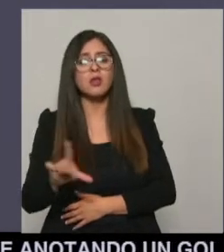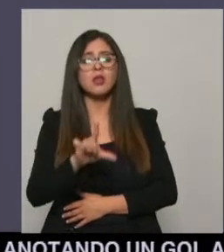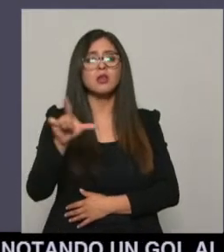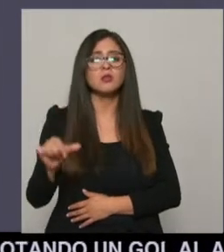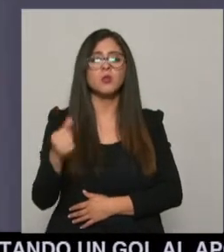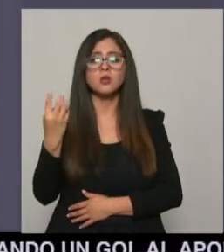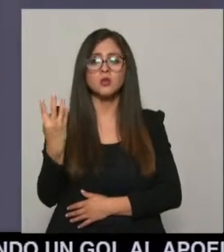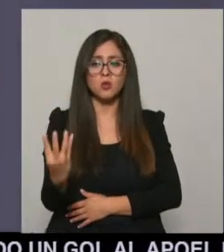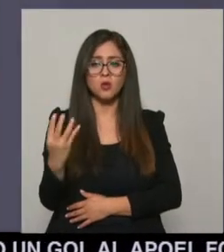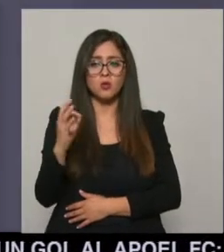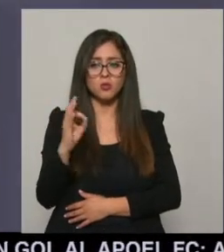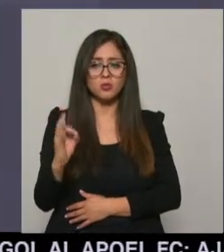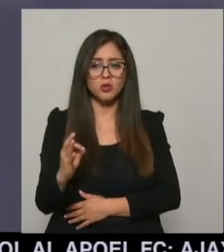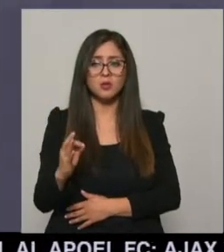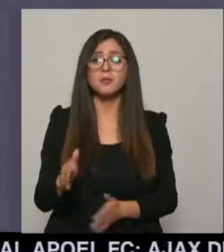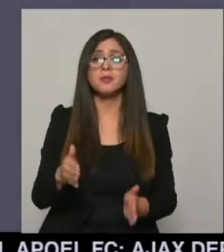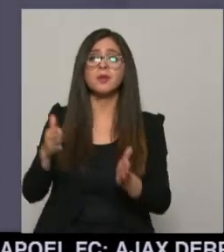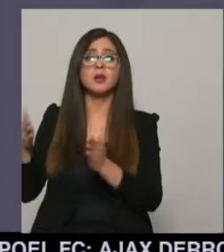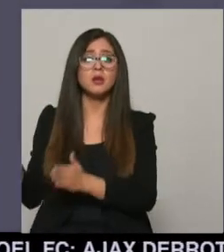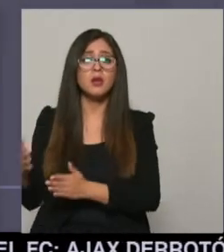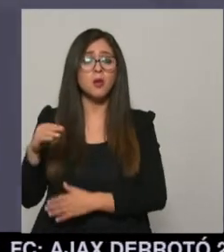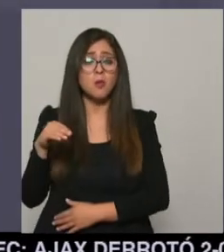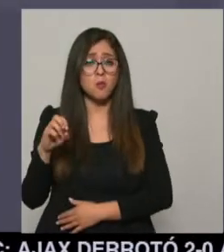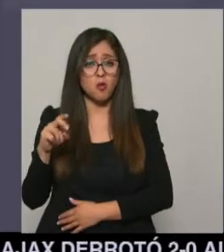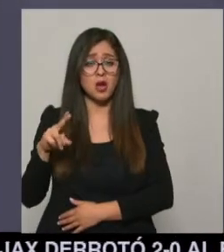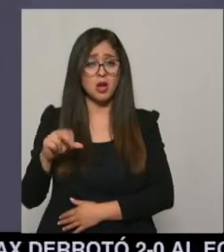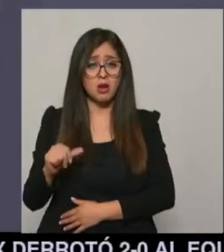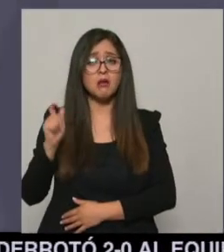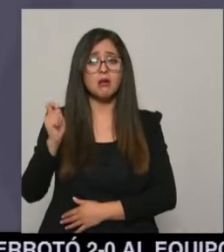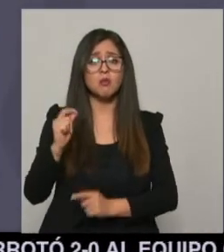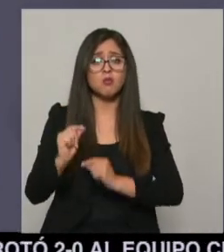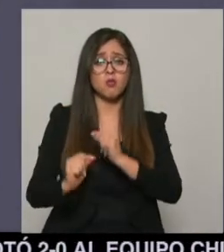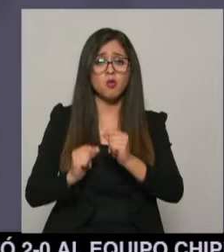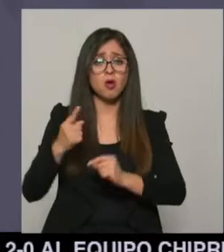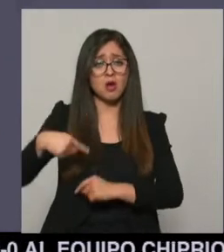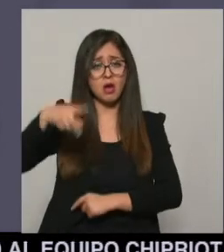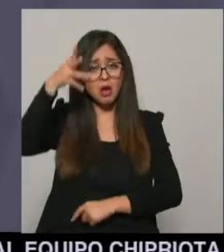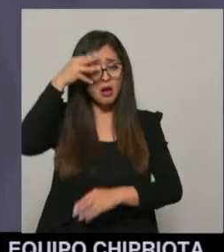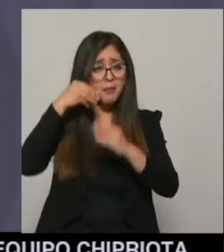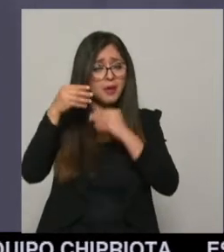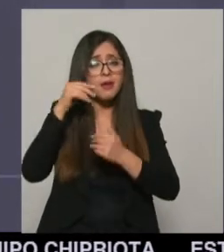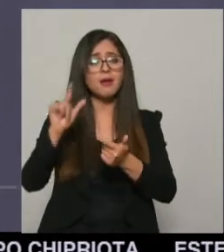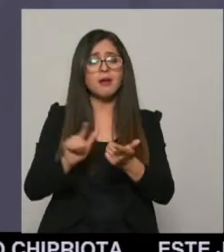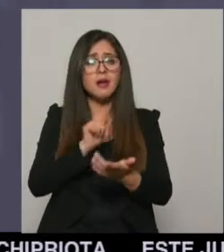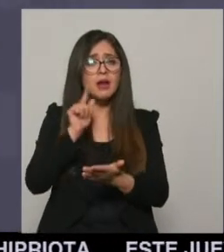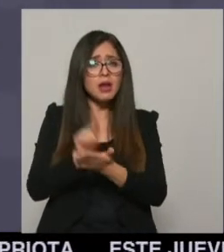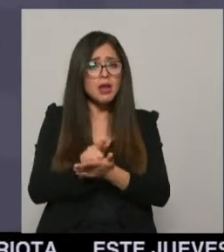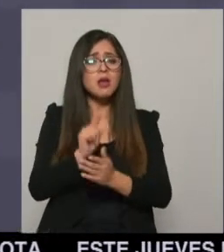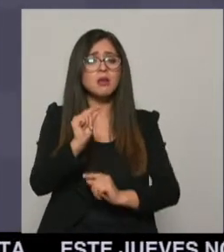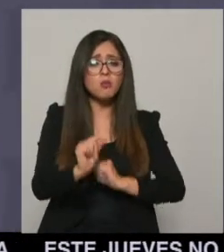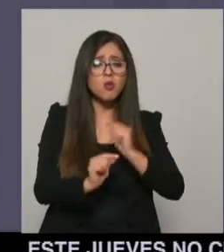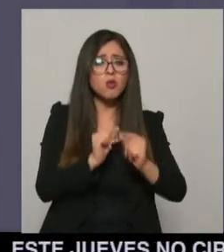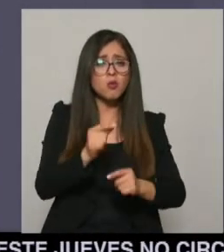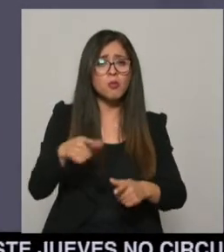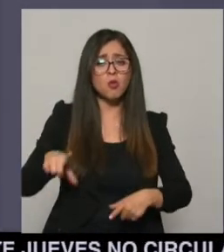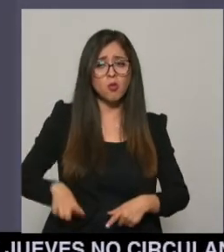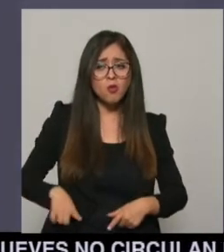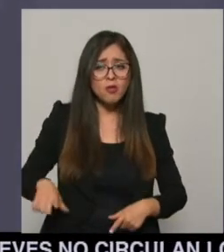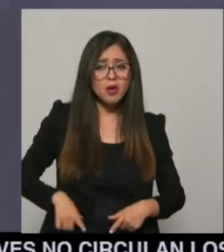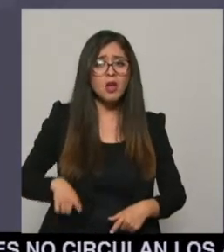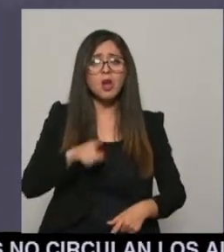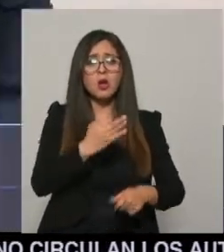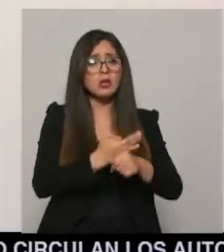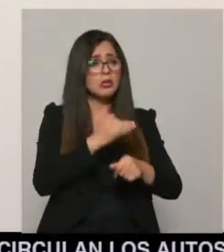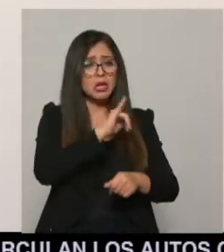4%. Morena está aprendiendo a legislar y está aprendiendo a gobernar, cosa que tenemos que darle la